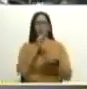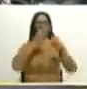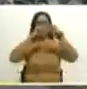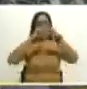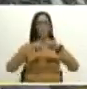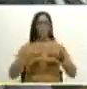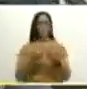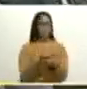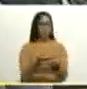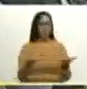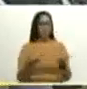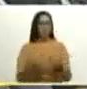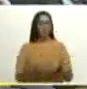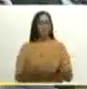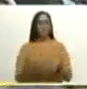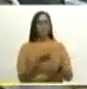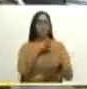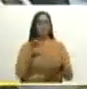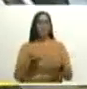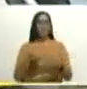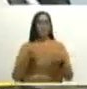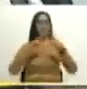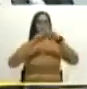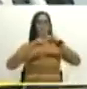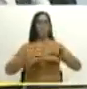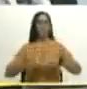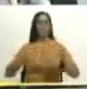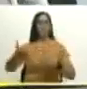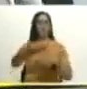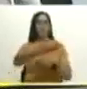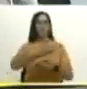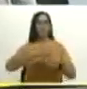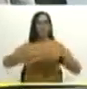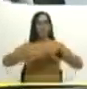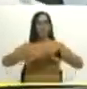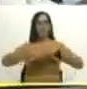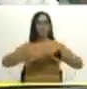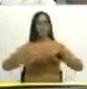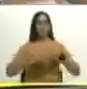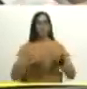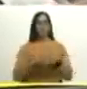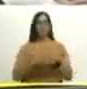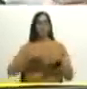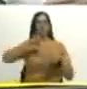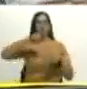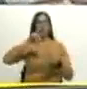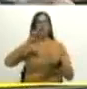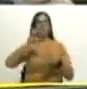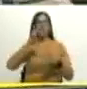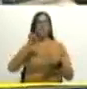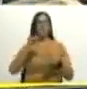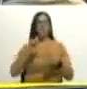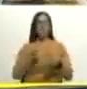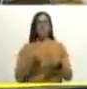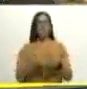ustedes. Igualmente en la recaudación tributaria, José David Cabello, Rondón,